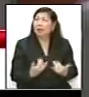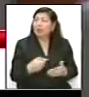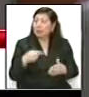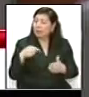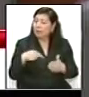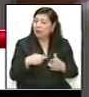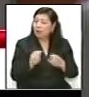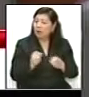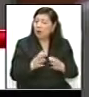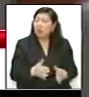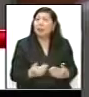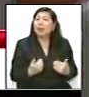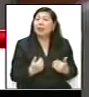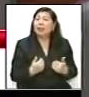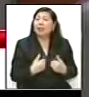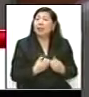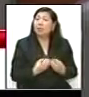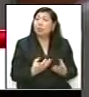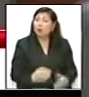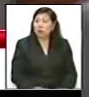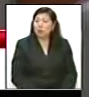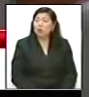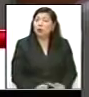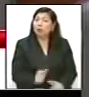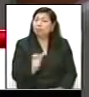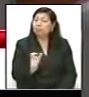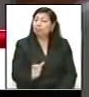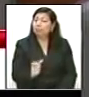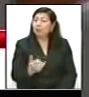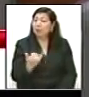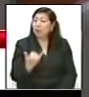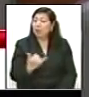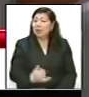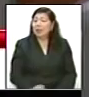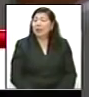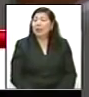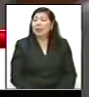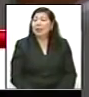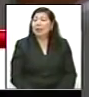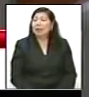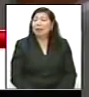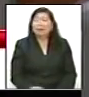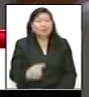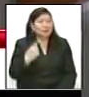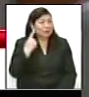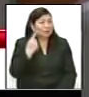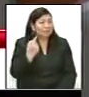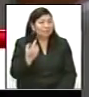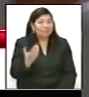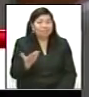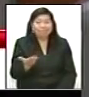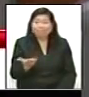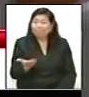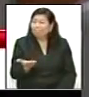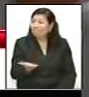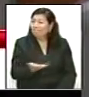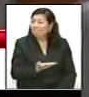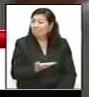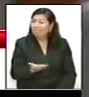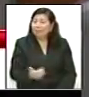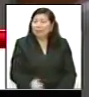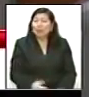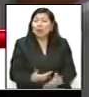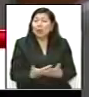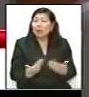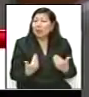profundo odio que tienen muchos o algunos parlamentarios hoy en día, y que no piensan en que las